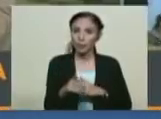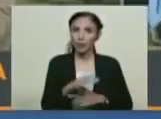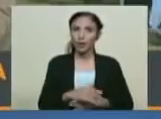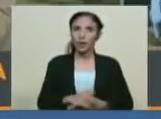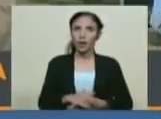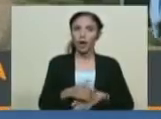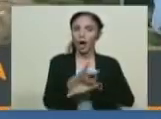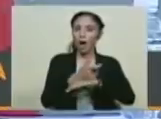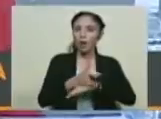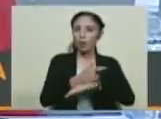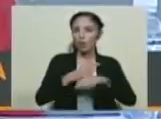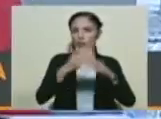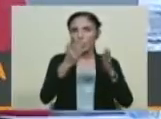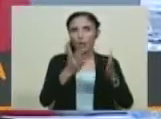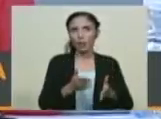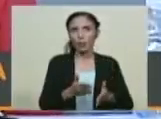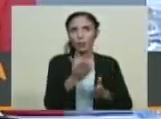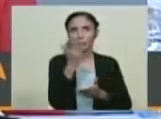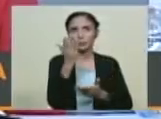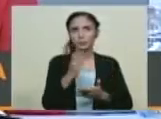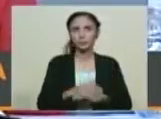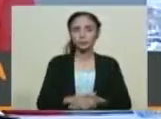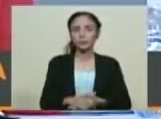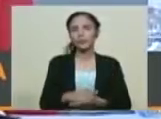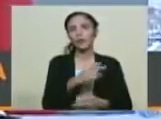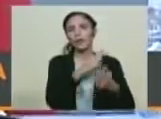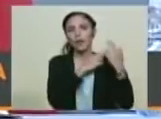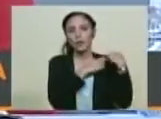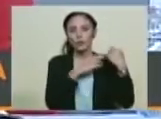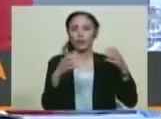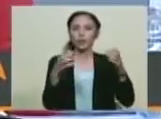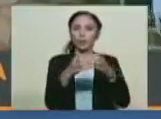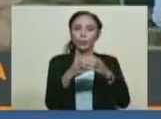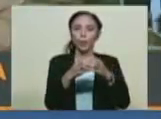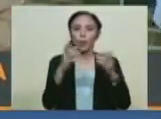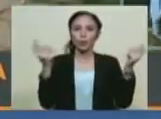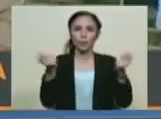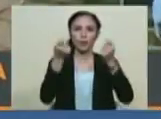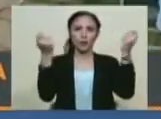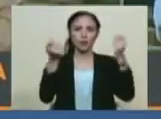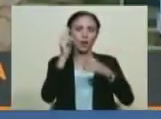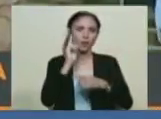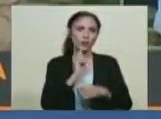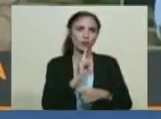Nueva Esparta y jefe del comando de campaña, Simón Bolívar.